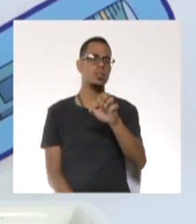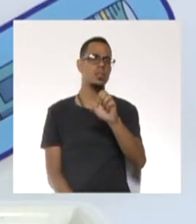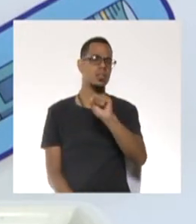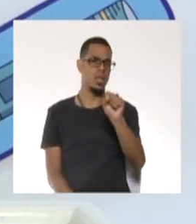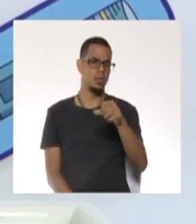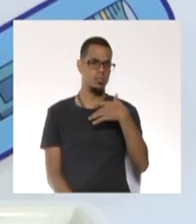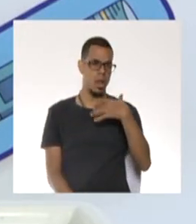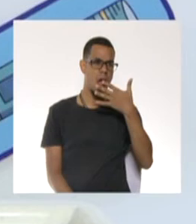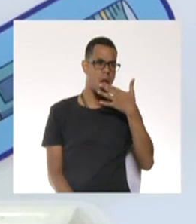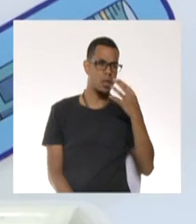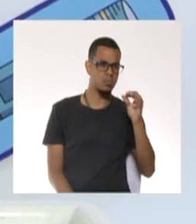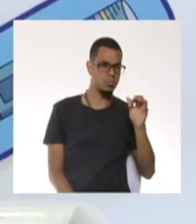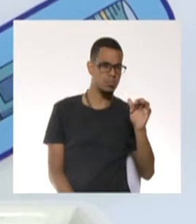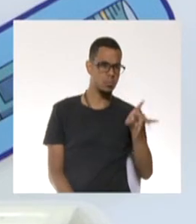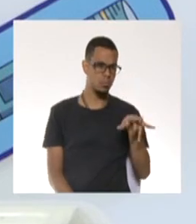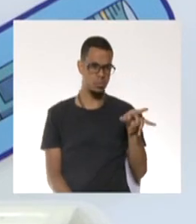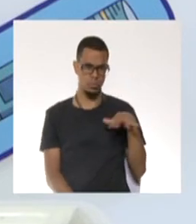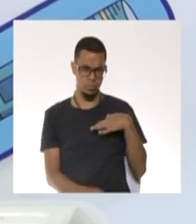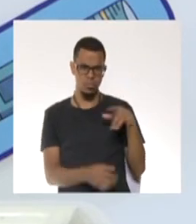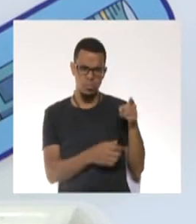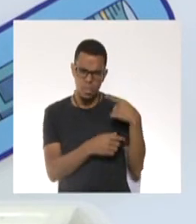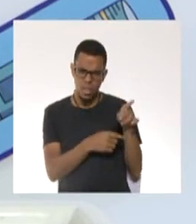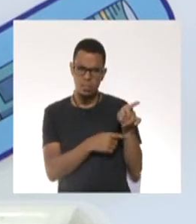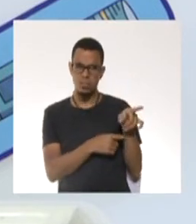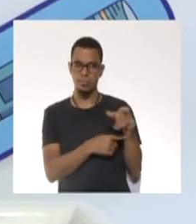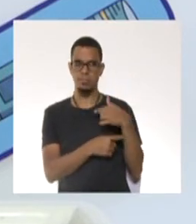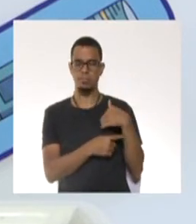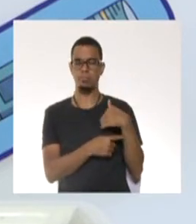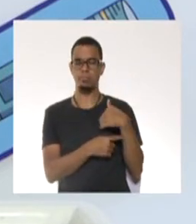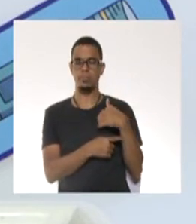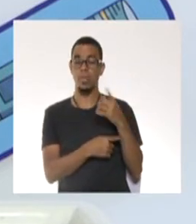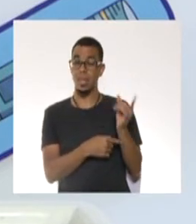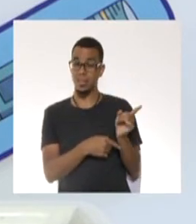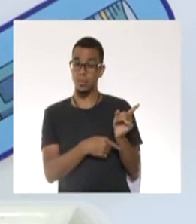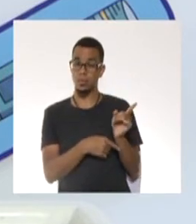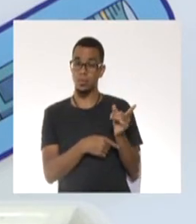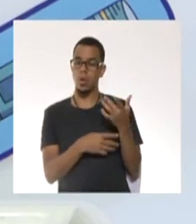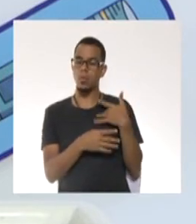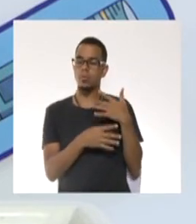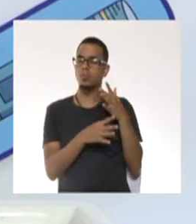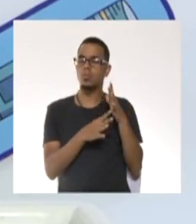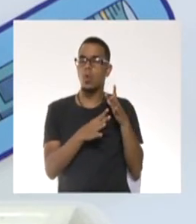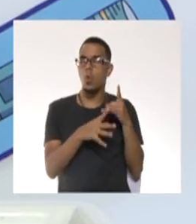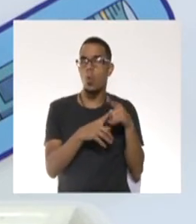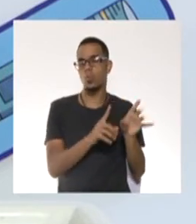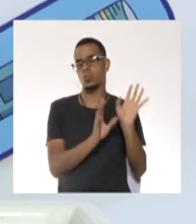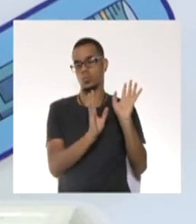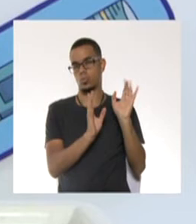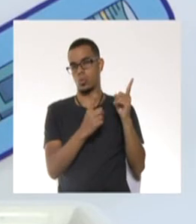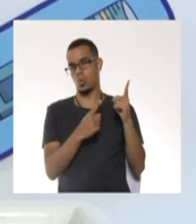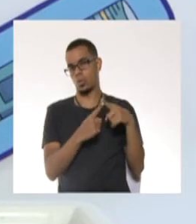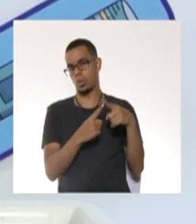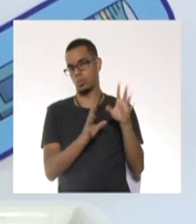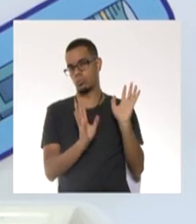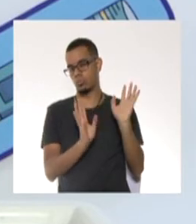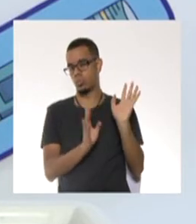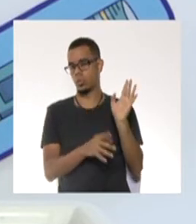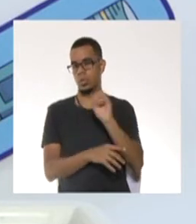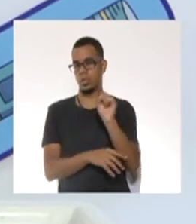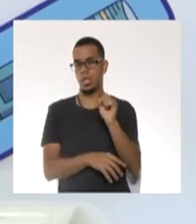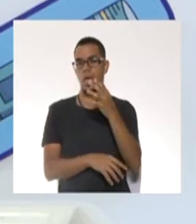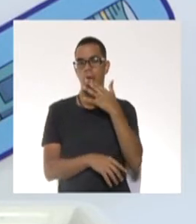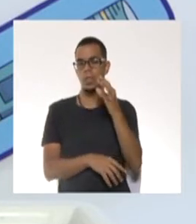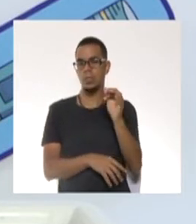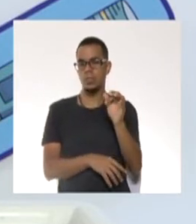¿sí? A ver, esas. Bueno, eso es un tipo de sal. La sal, tenemos sal aloidea y